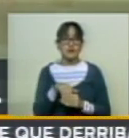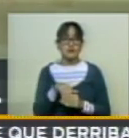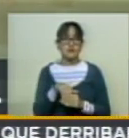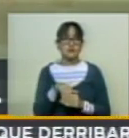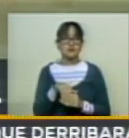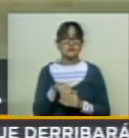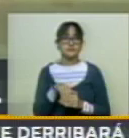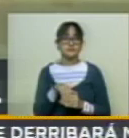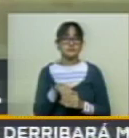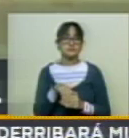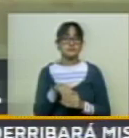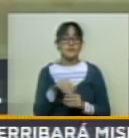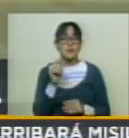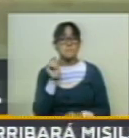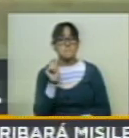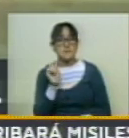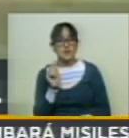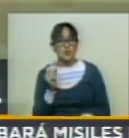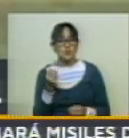de minutos